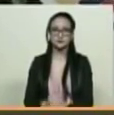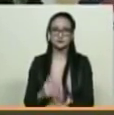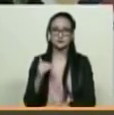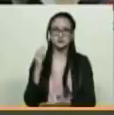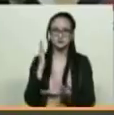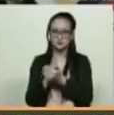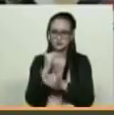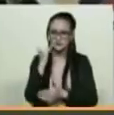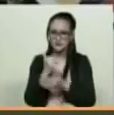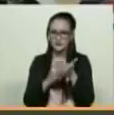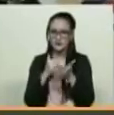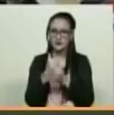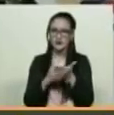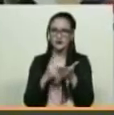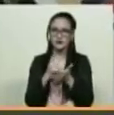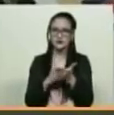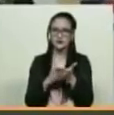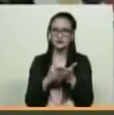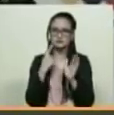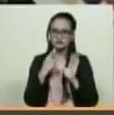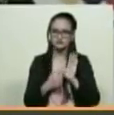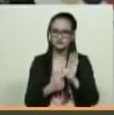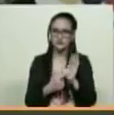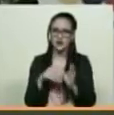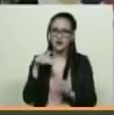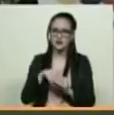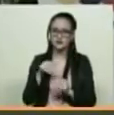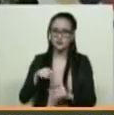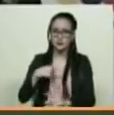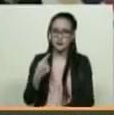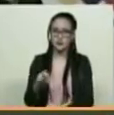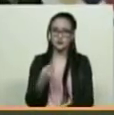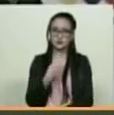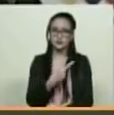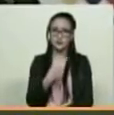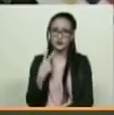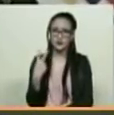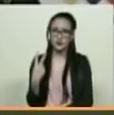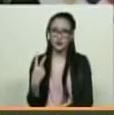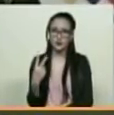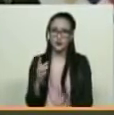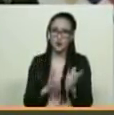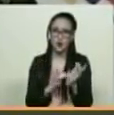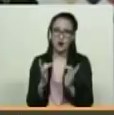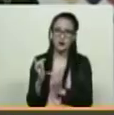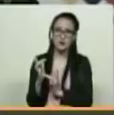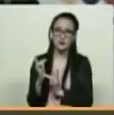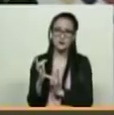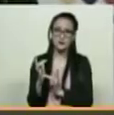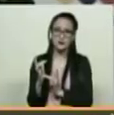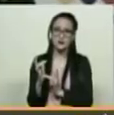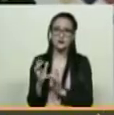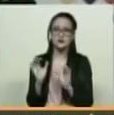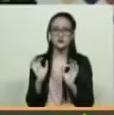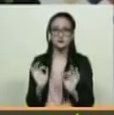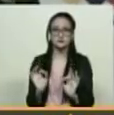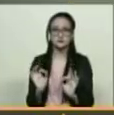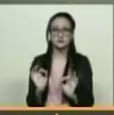que se presentó al país para la elección del próximo 22 de abril está constituido por